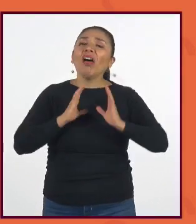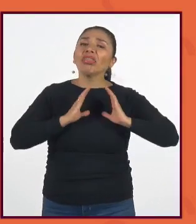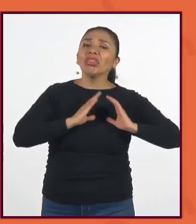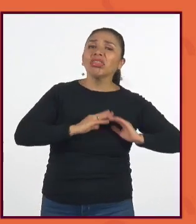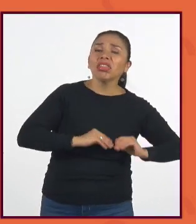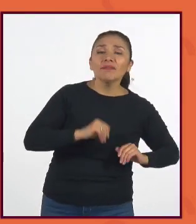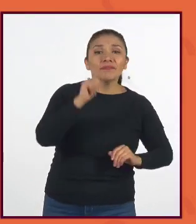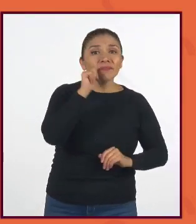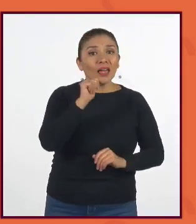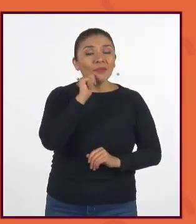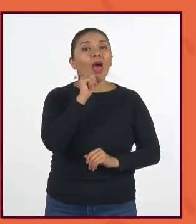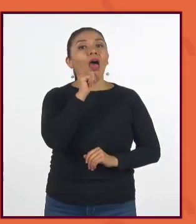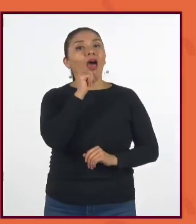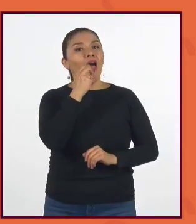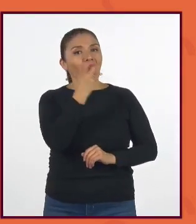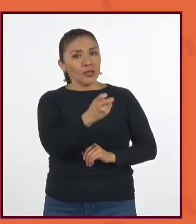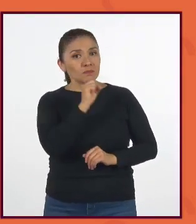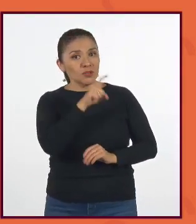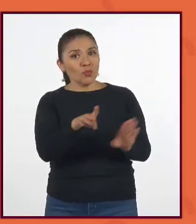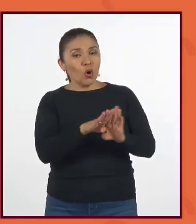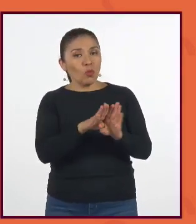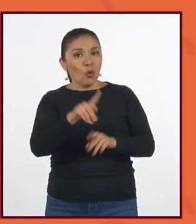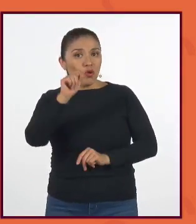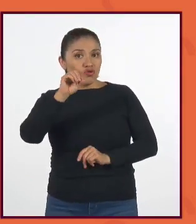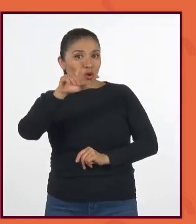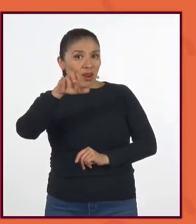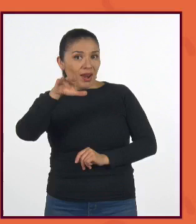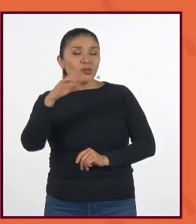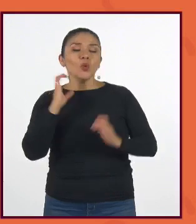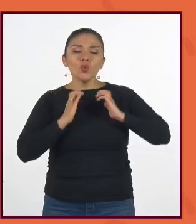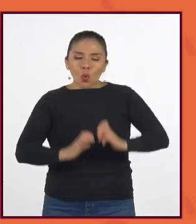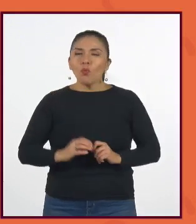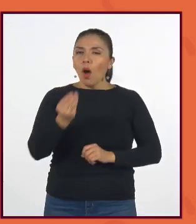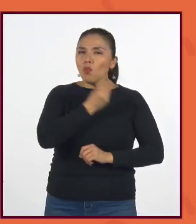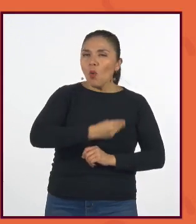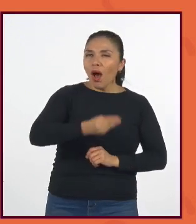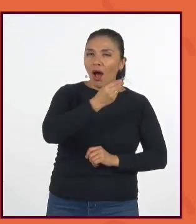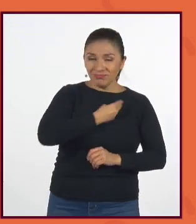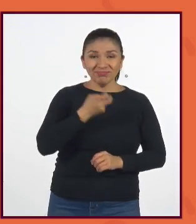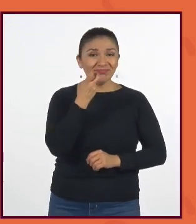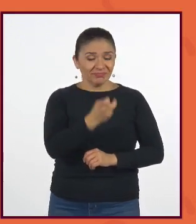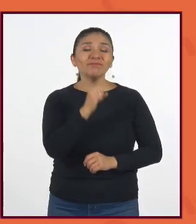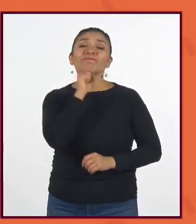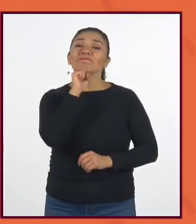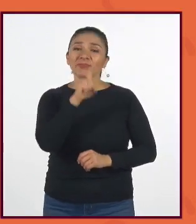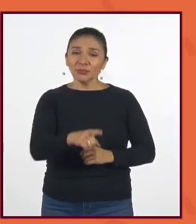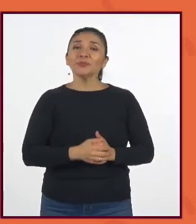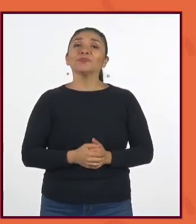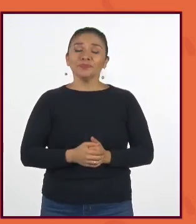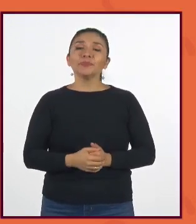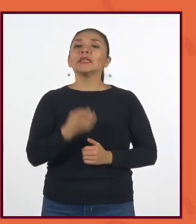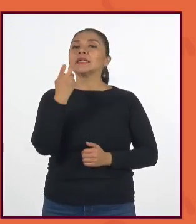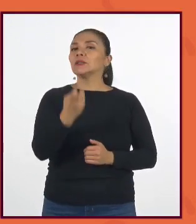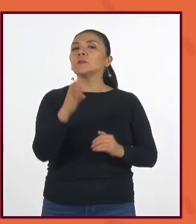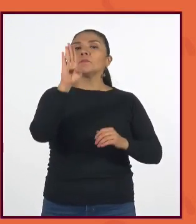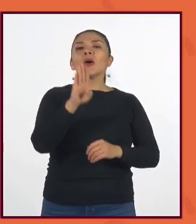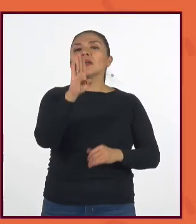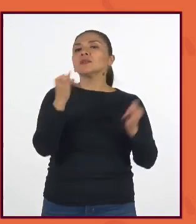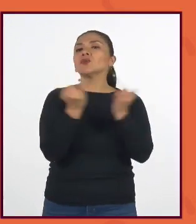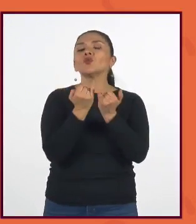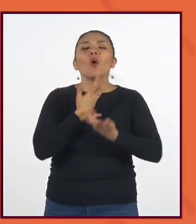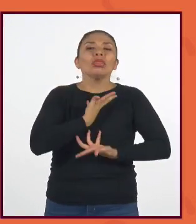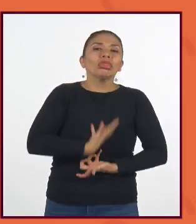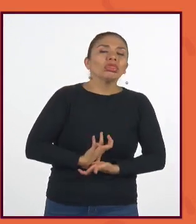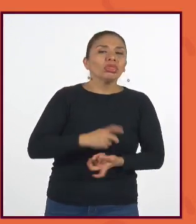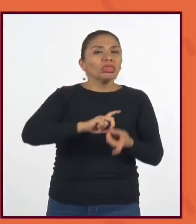entra dentro de la tolerancia de la sustancia. Así es. Y este síndrome motivacional se parece a una depresión. Uy.